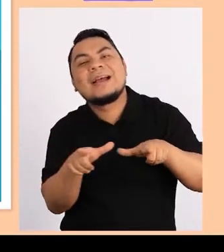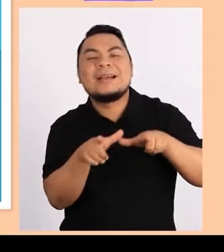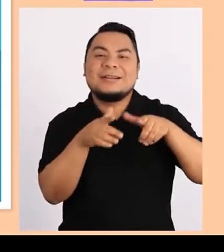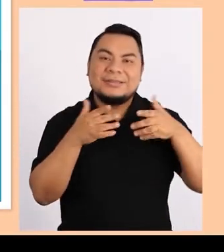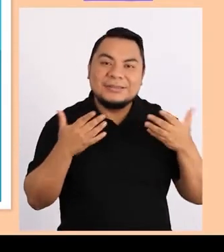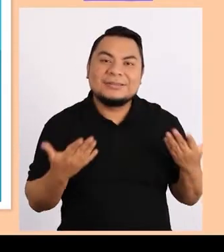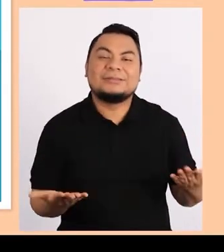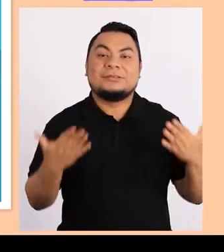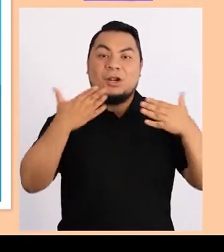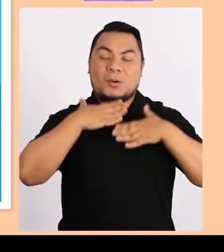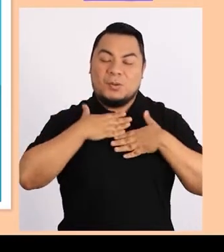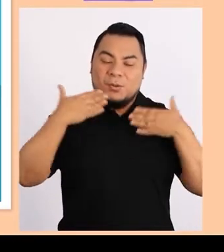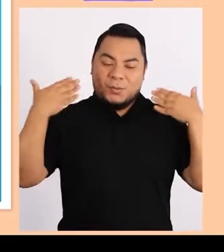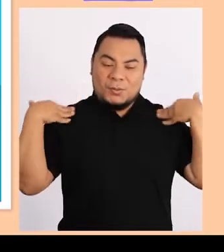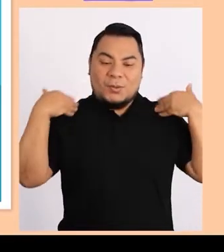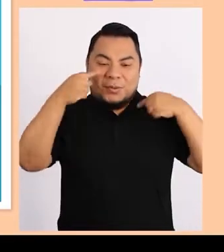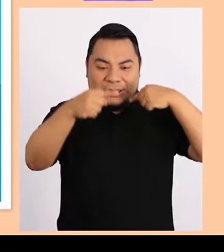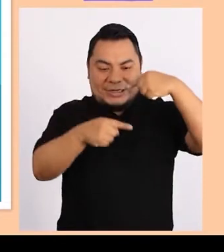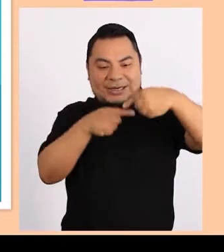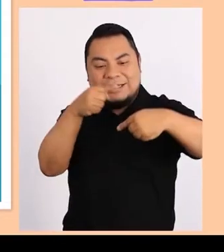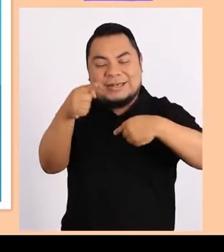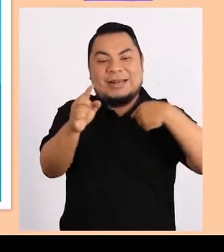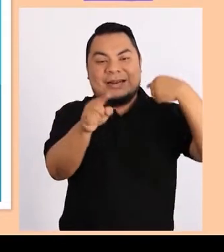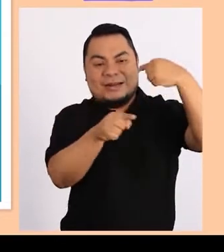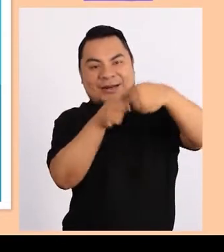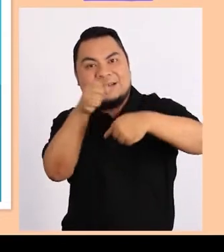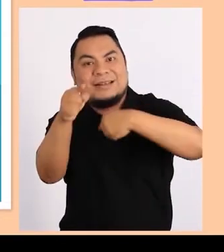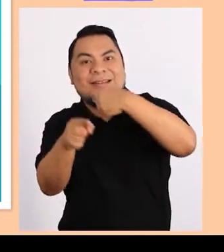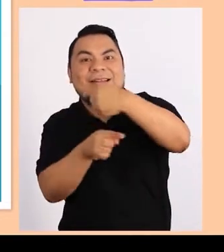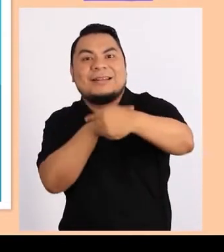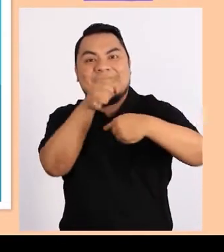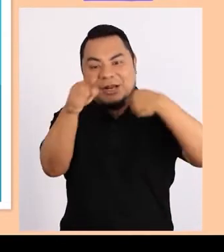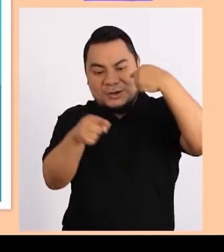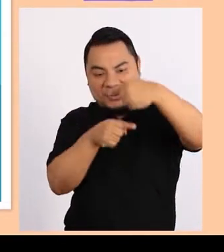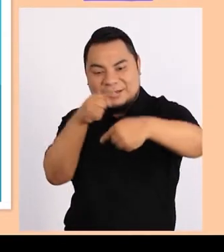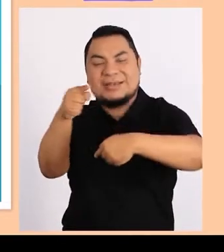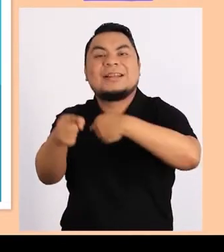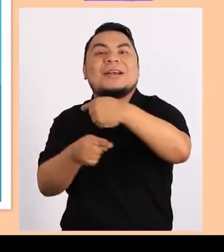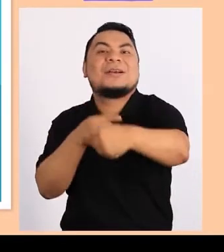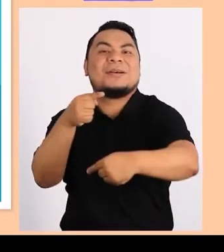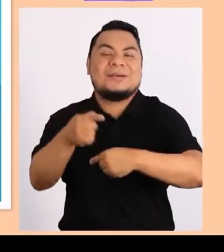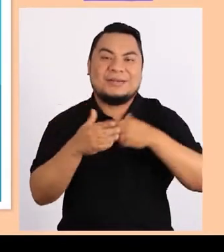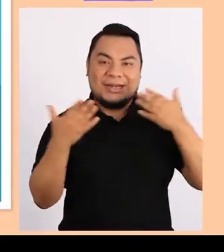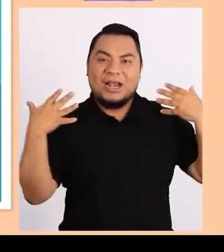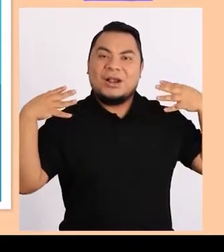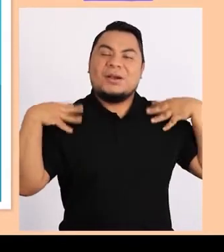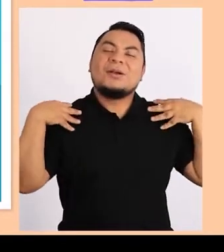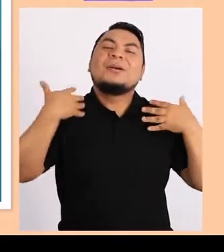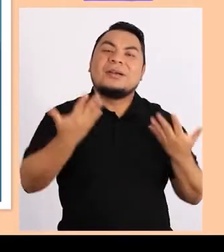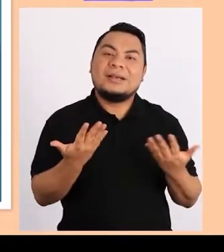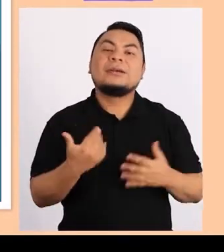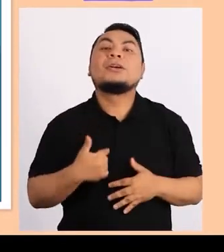lugar. Yo giro, yo giro, yo giro,